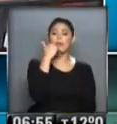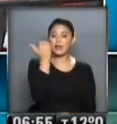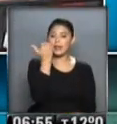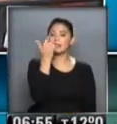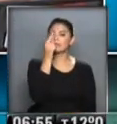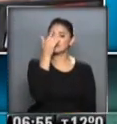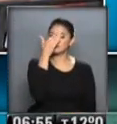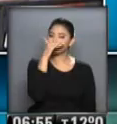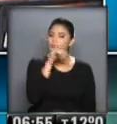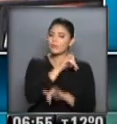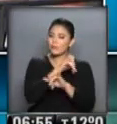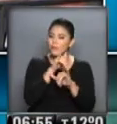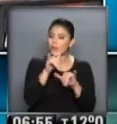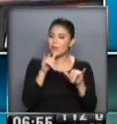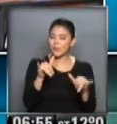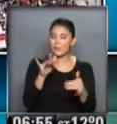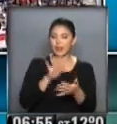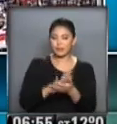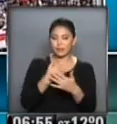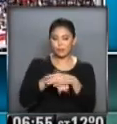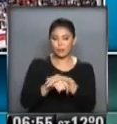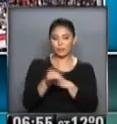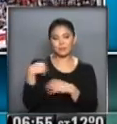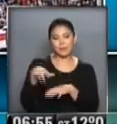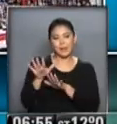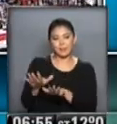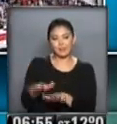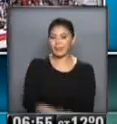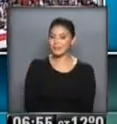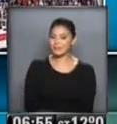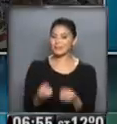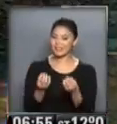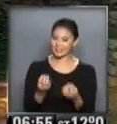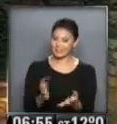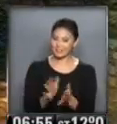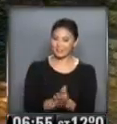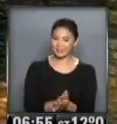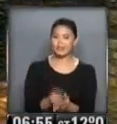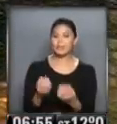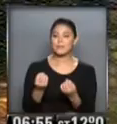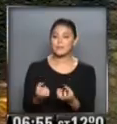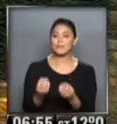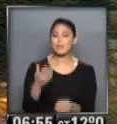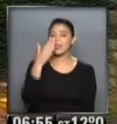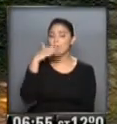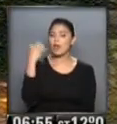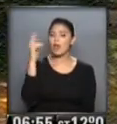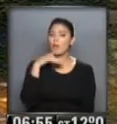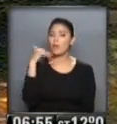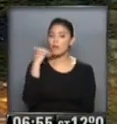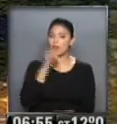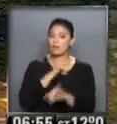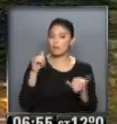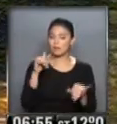con todas las confirmaciones de los partidos de fútbol. Los esperamos. ¡Qué bien, Patricia! ¡Qué bien! ¡Qué bien! Juan Carlos, lo estamos esperando.